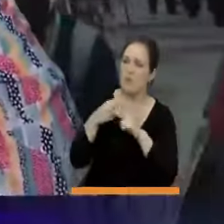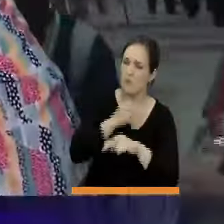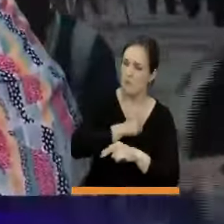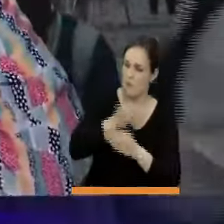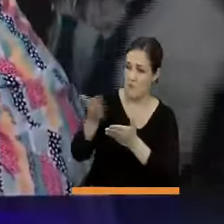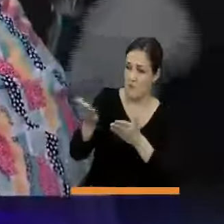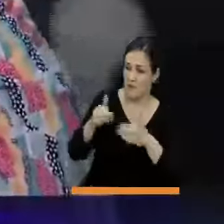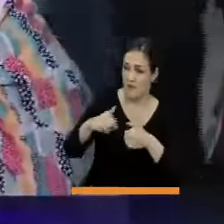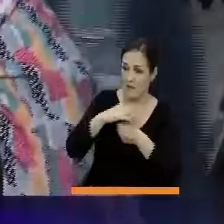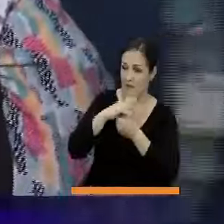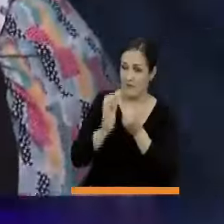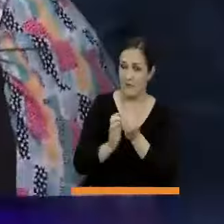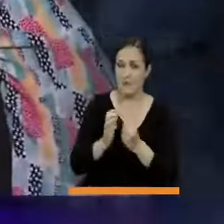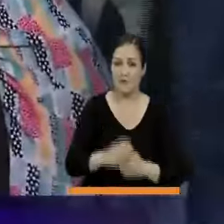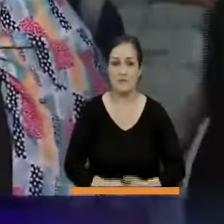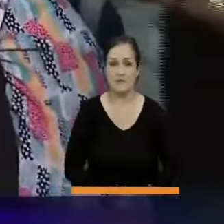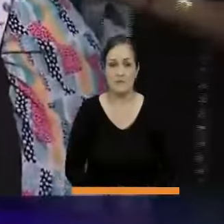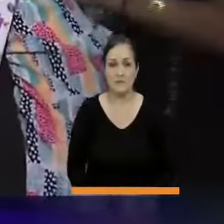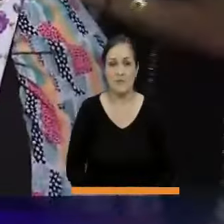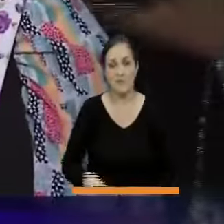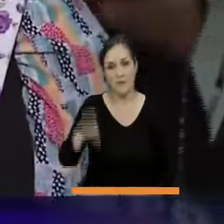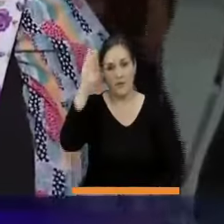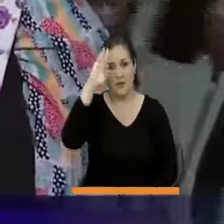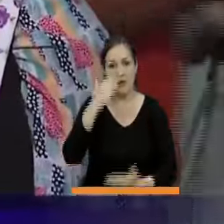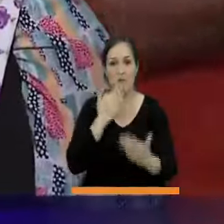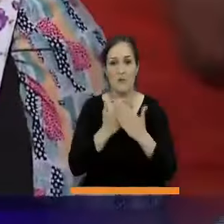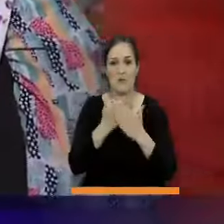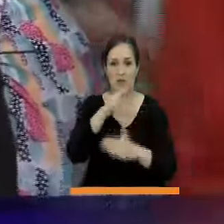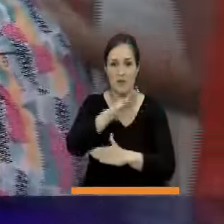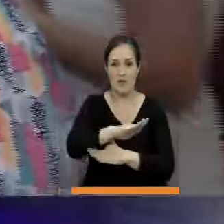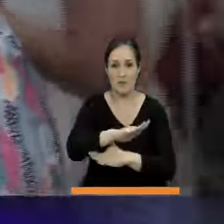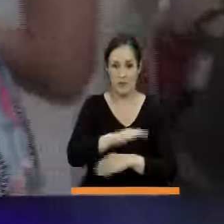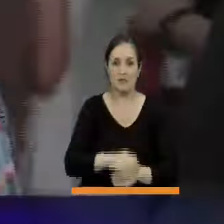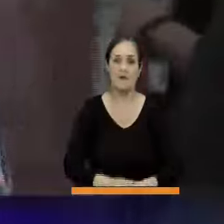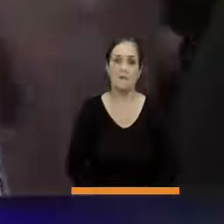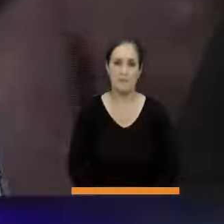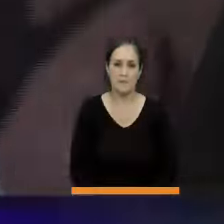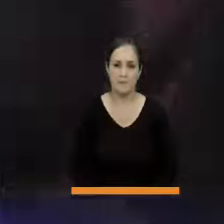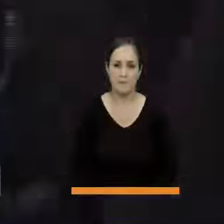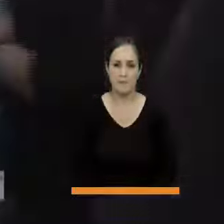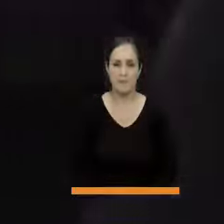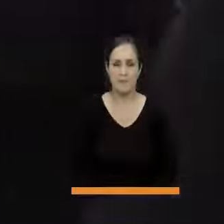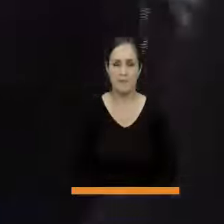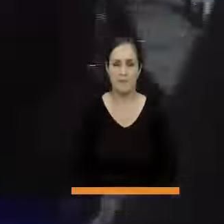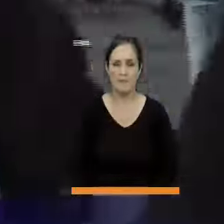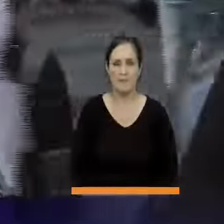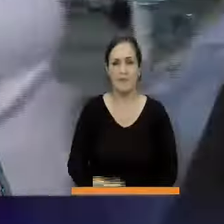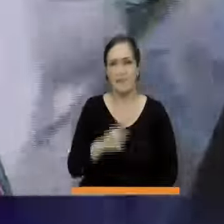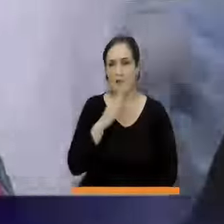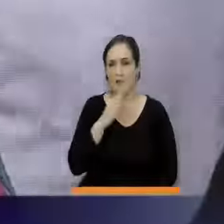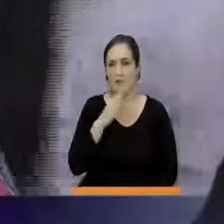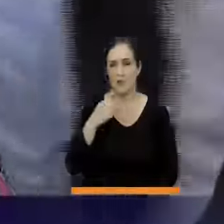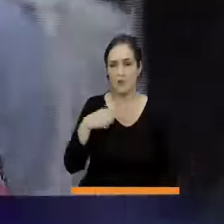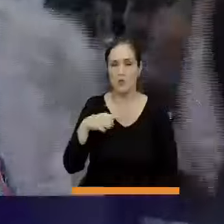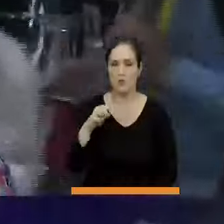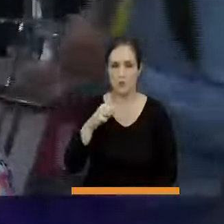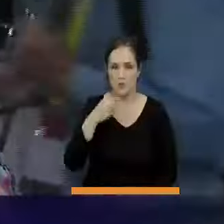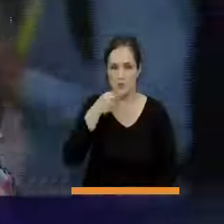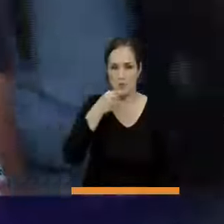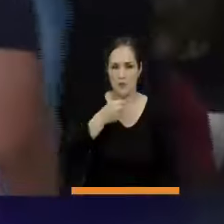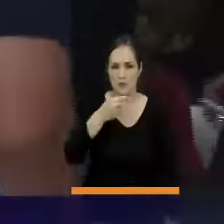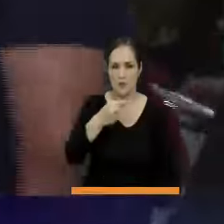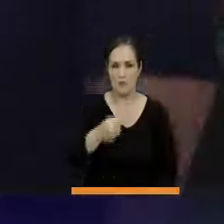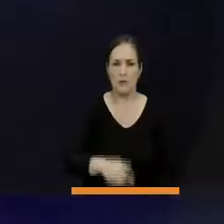bienvenida a RTVC. Hola, muy buenas tardes. Maimari, Incheta Piñén, Rosa Percy de Chauquenao, Yapán,